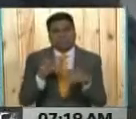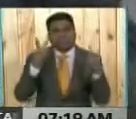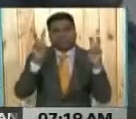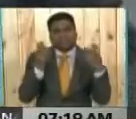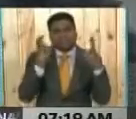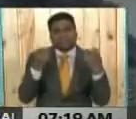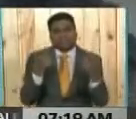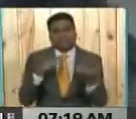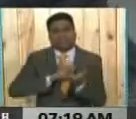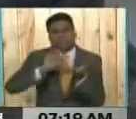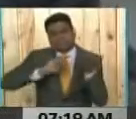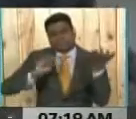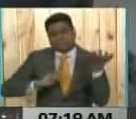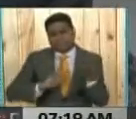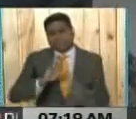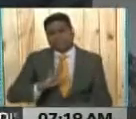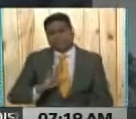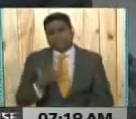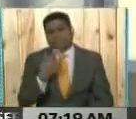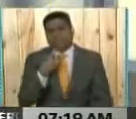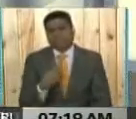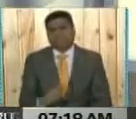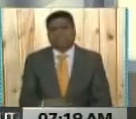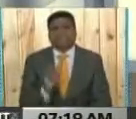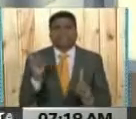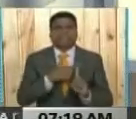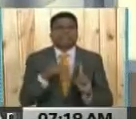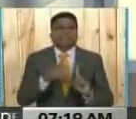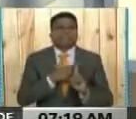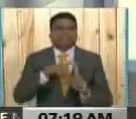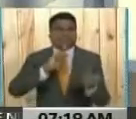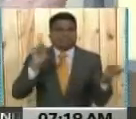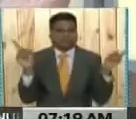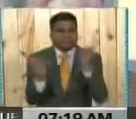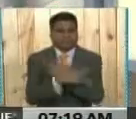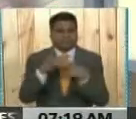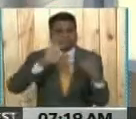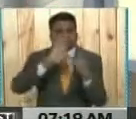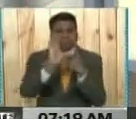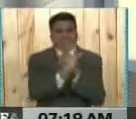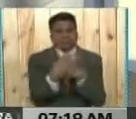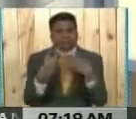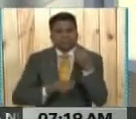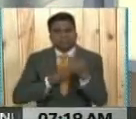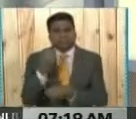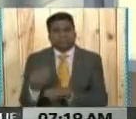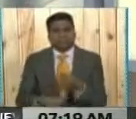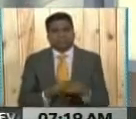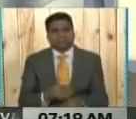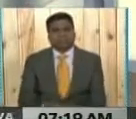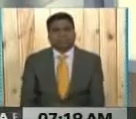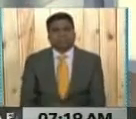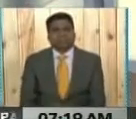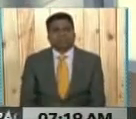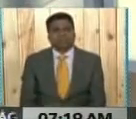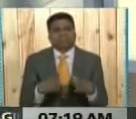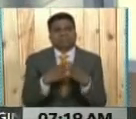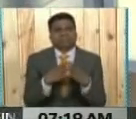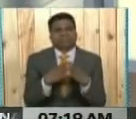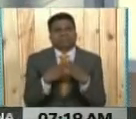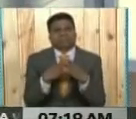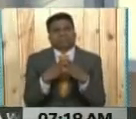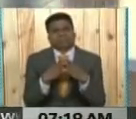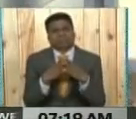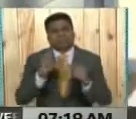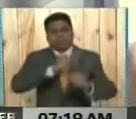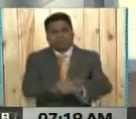pensiones. ¿Qué me puedes decir al respecto, Freddy? Lo primero, que el cambio cultural se da precisamente cuando irrumpe esta fuerza